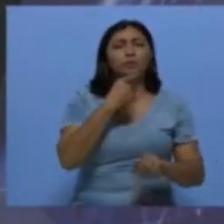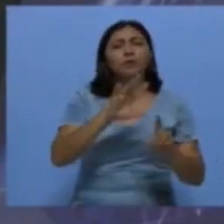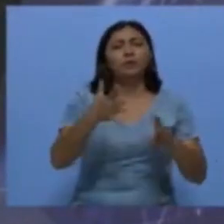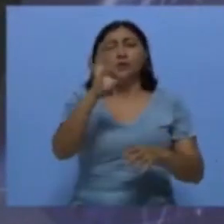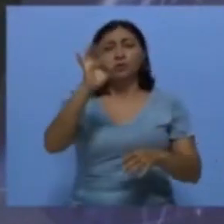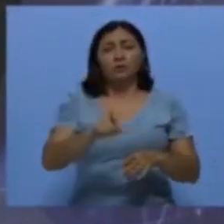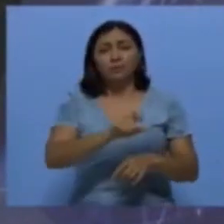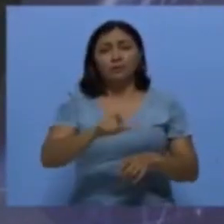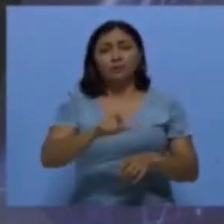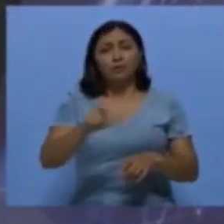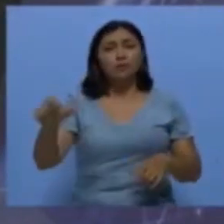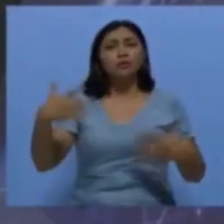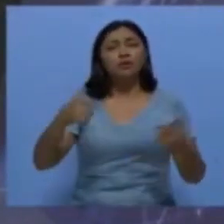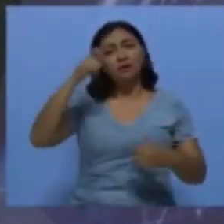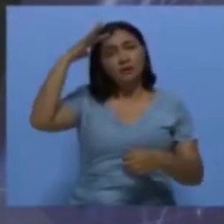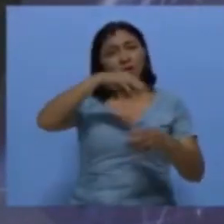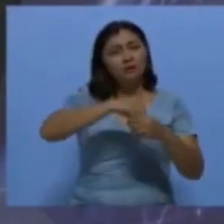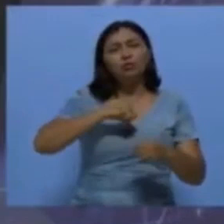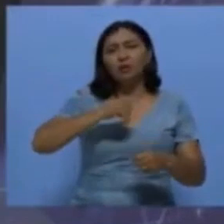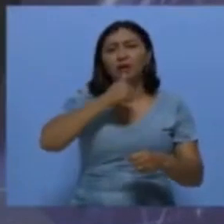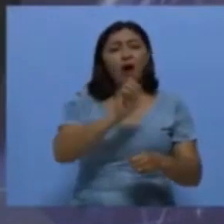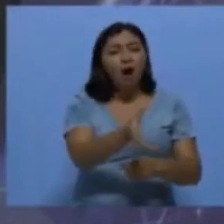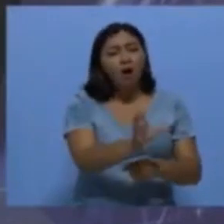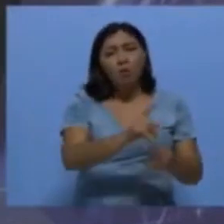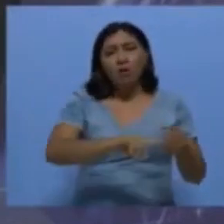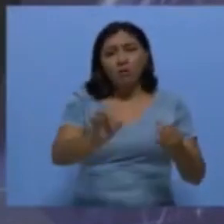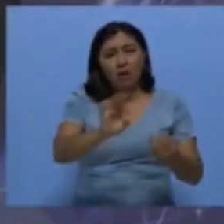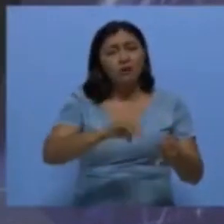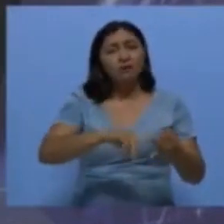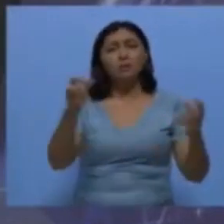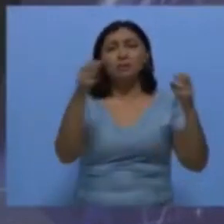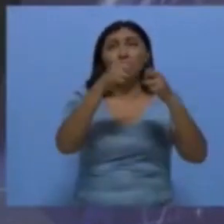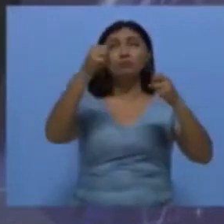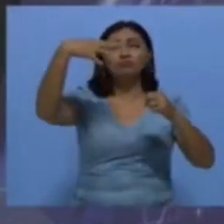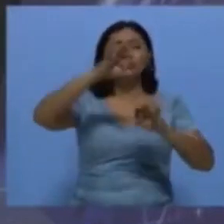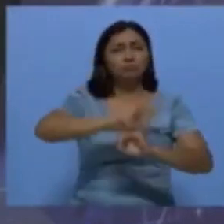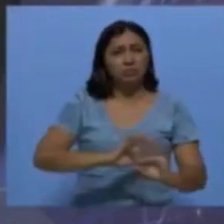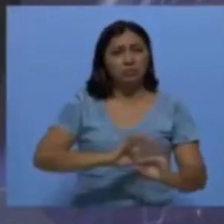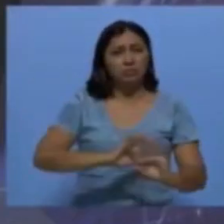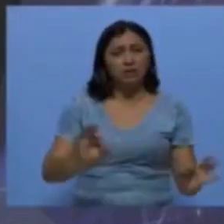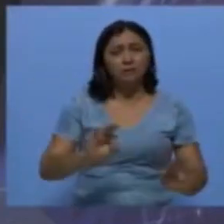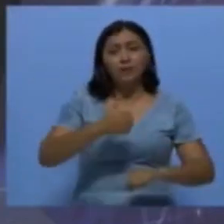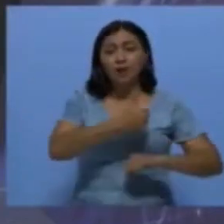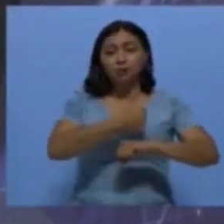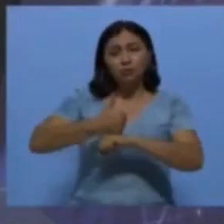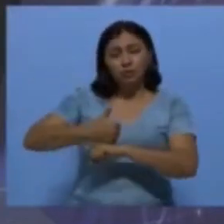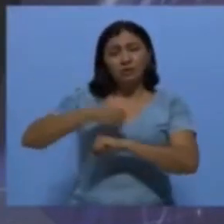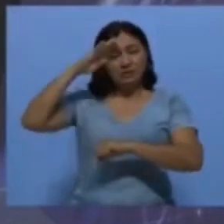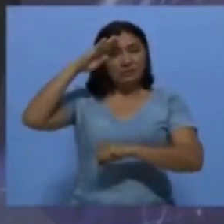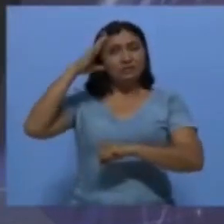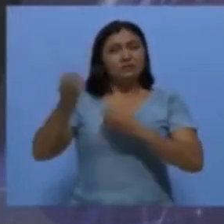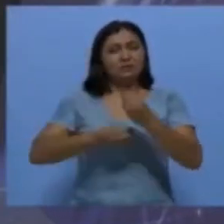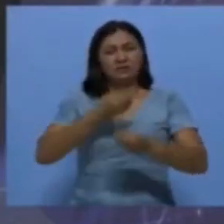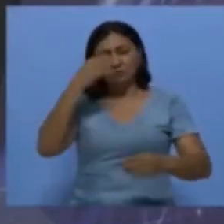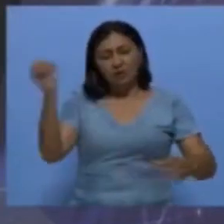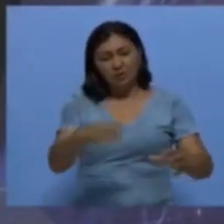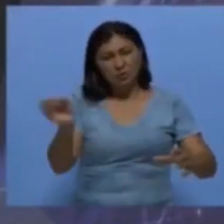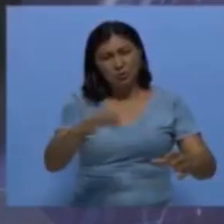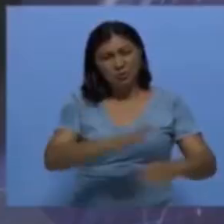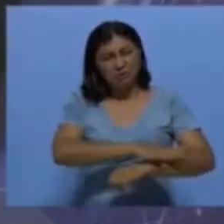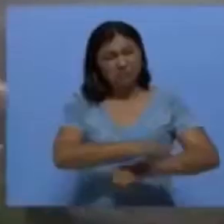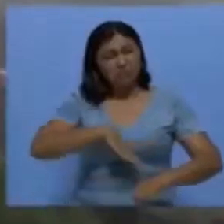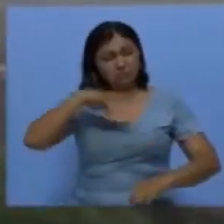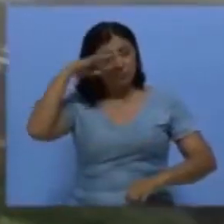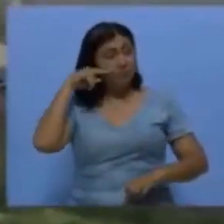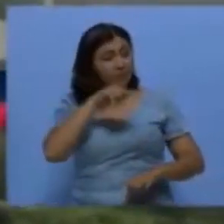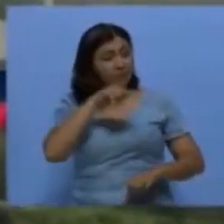50 por ciento del aeróbica no tuvo servicio de agua ni fluido eléctrico las autoridades están preocupadas por la gran cantidad de basura que son arrojadas a